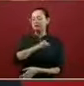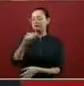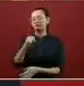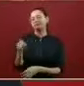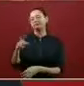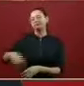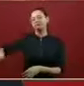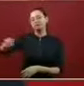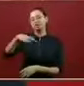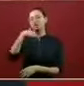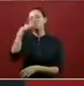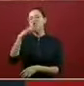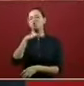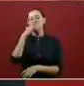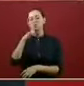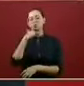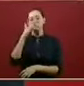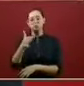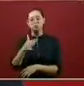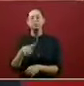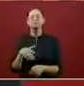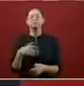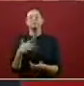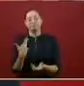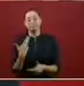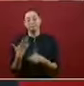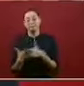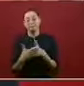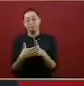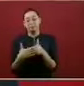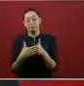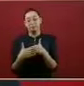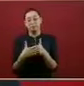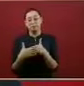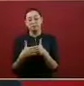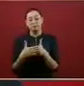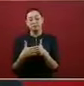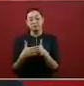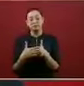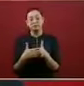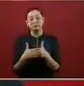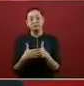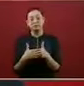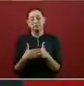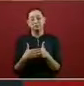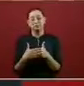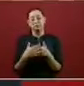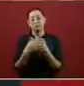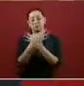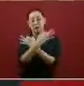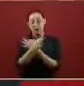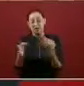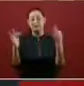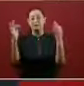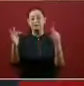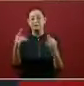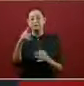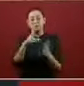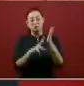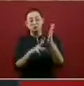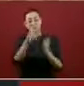Ya pronto se les va a informar a ustedes cómo van a quedar las